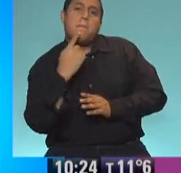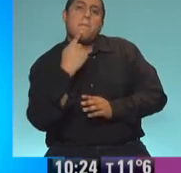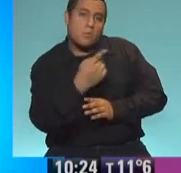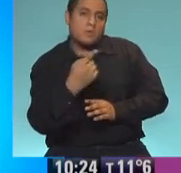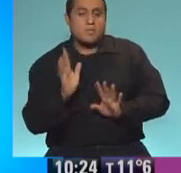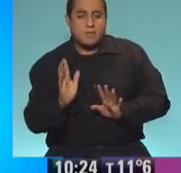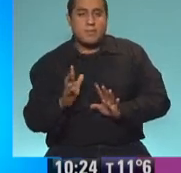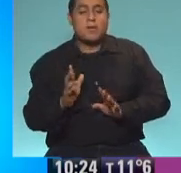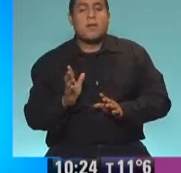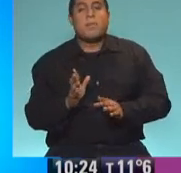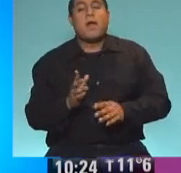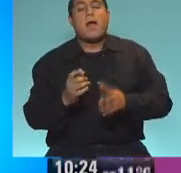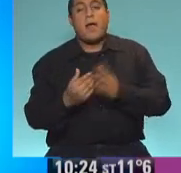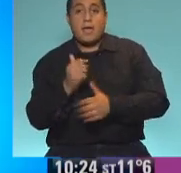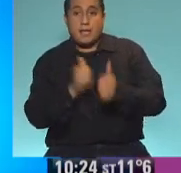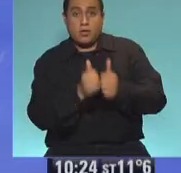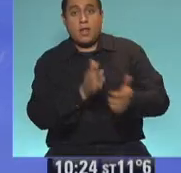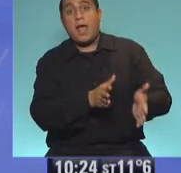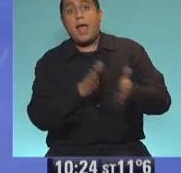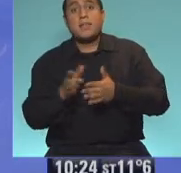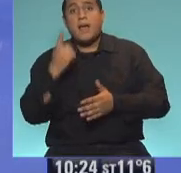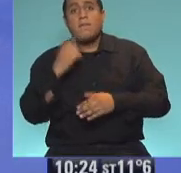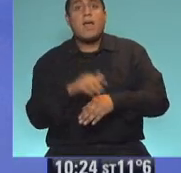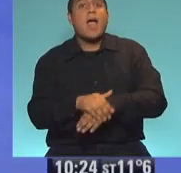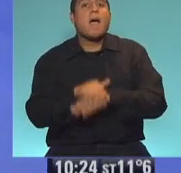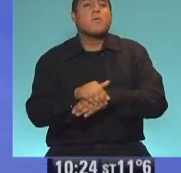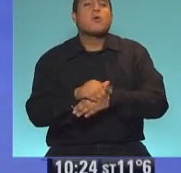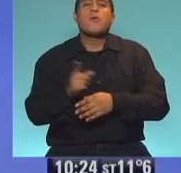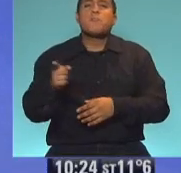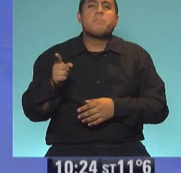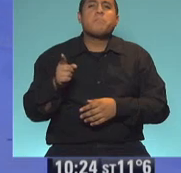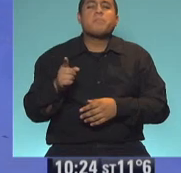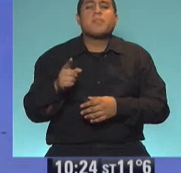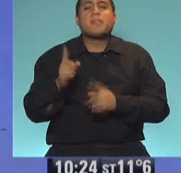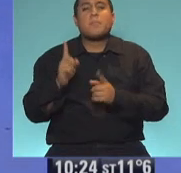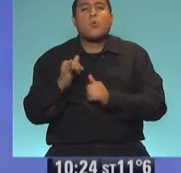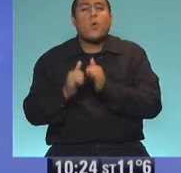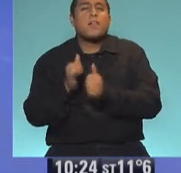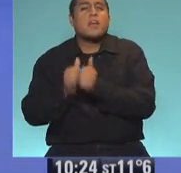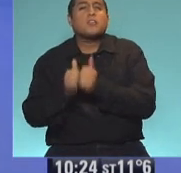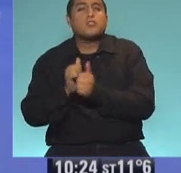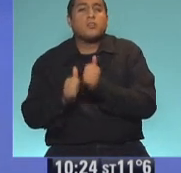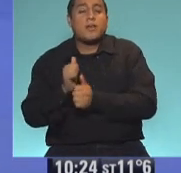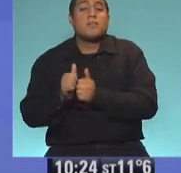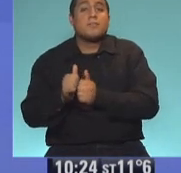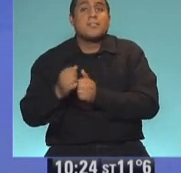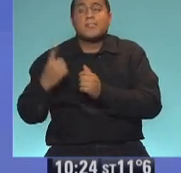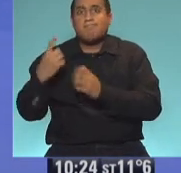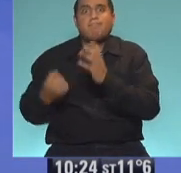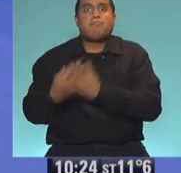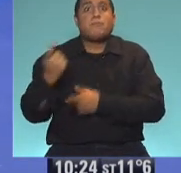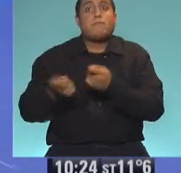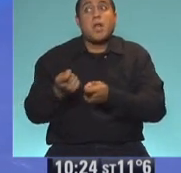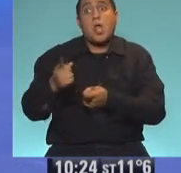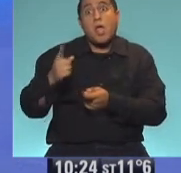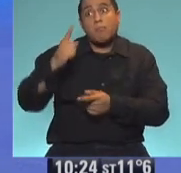de armar nuestra historia, tenemos a los amigos del taller de las historias y inventor del baile que capaz nos pueden dar